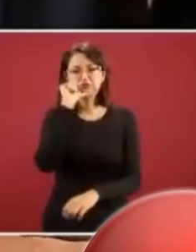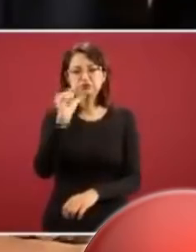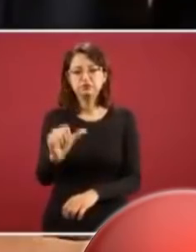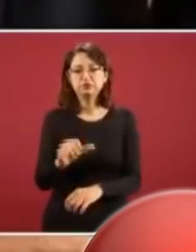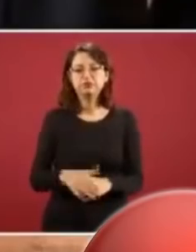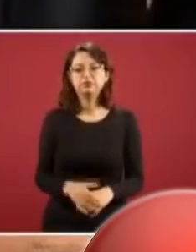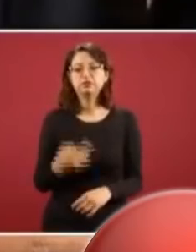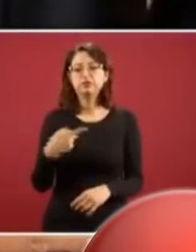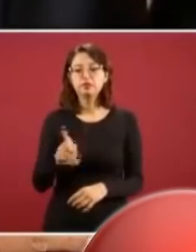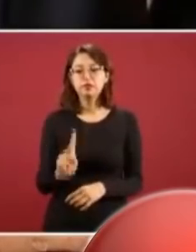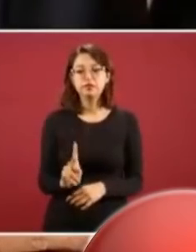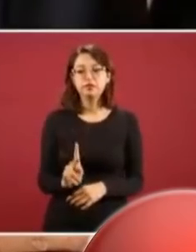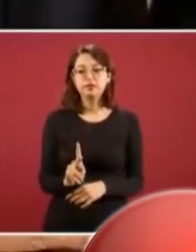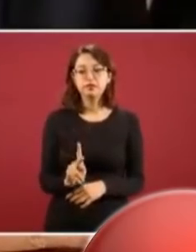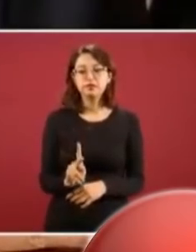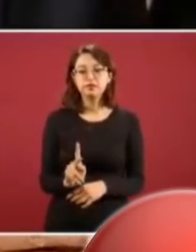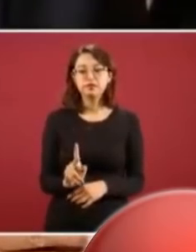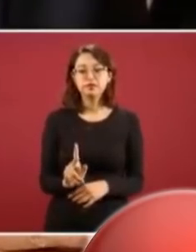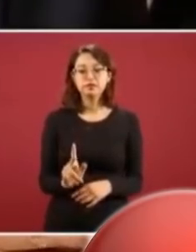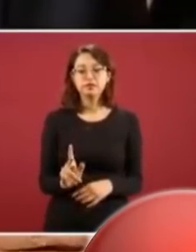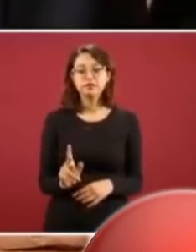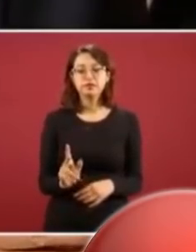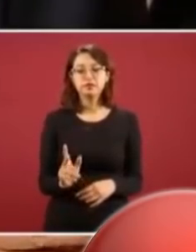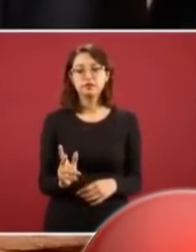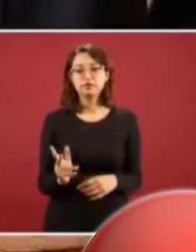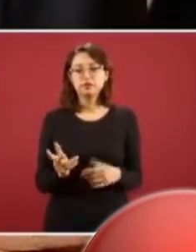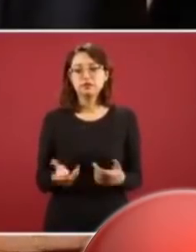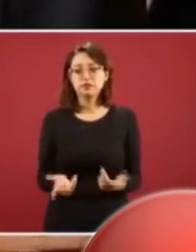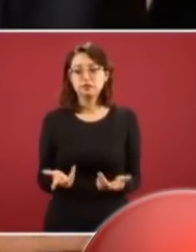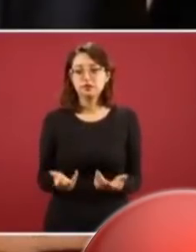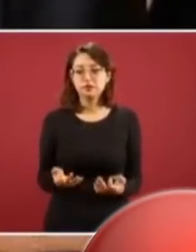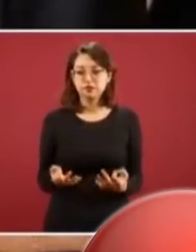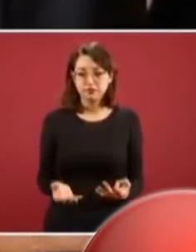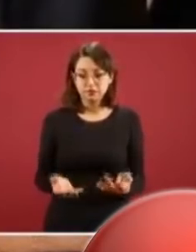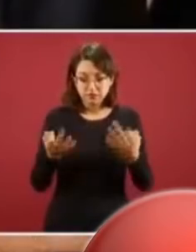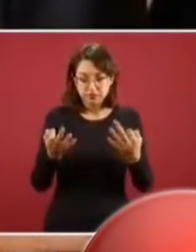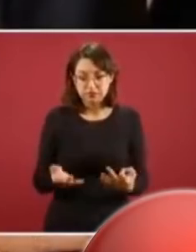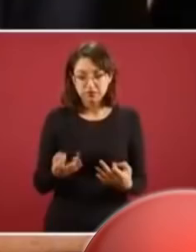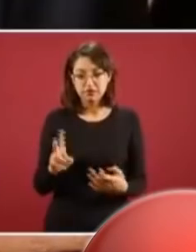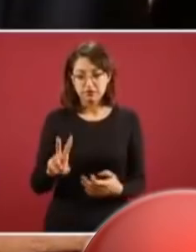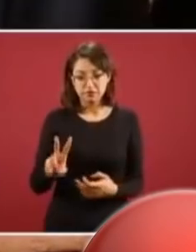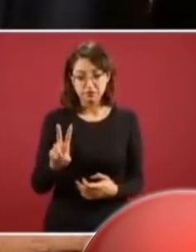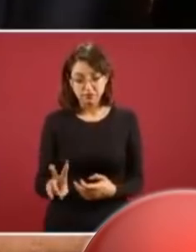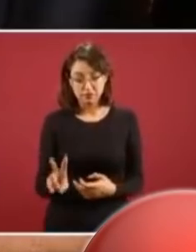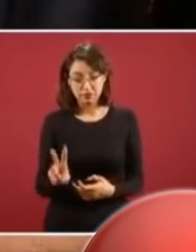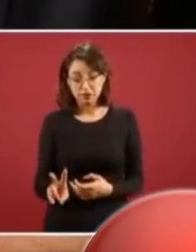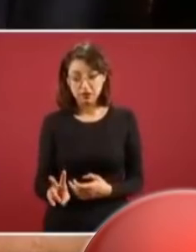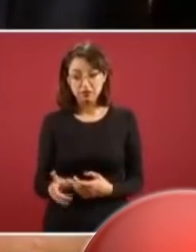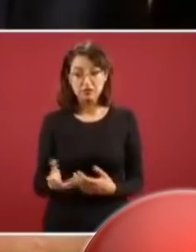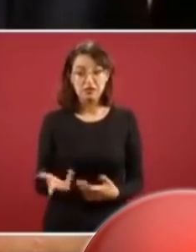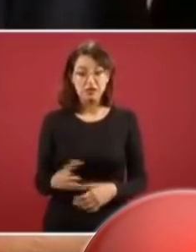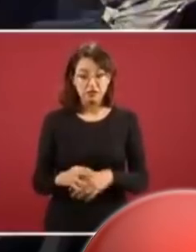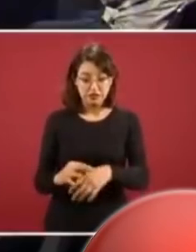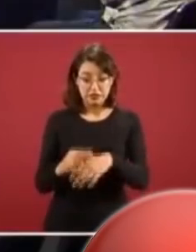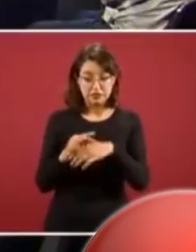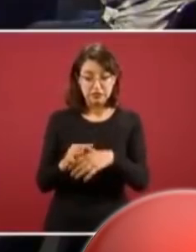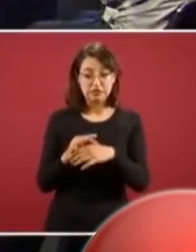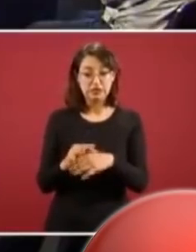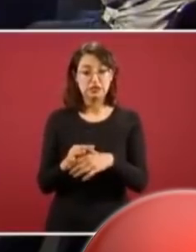embargo, presidente, no hay quien a ciencia cierta y quien plenamente